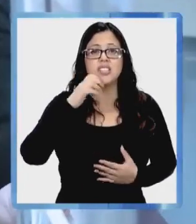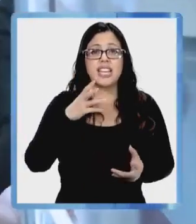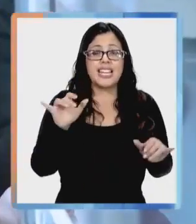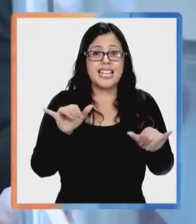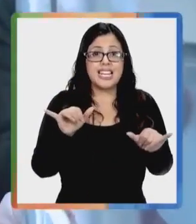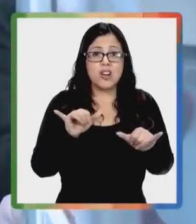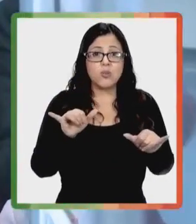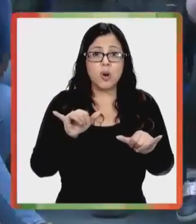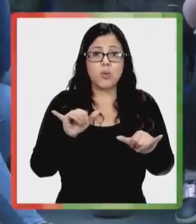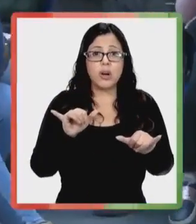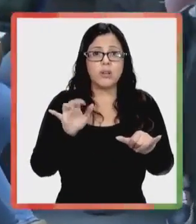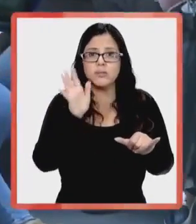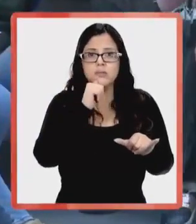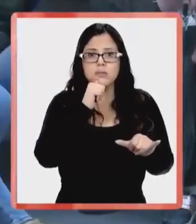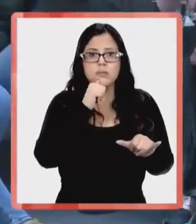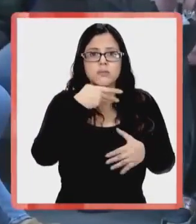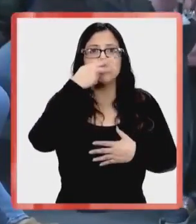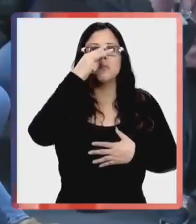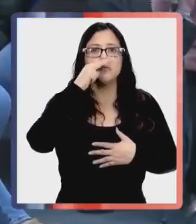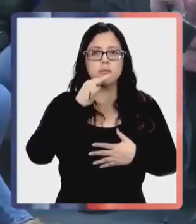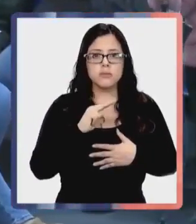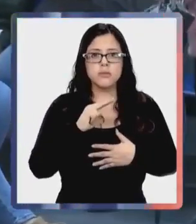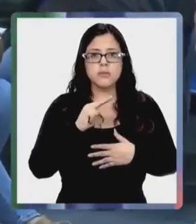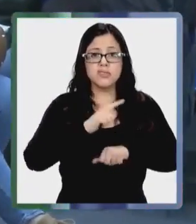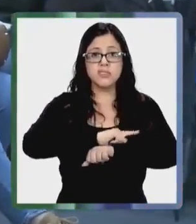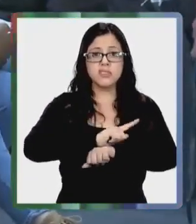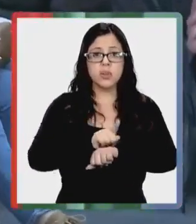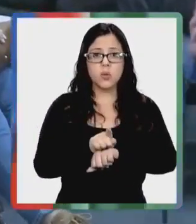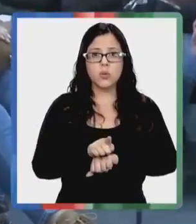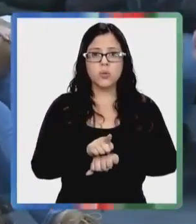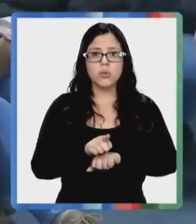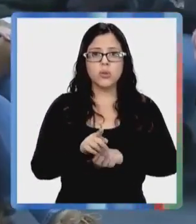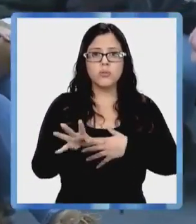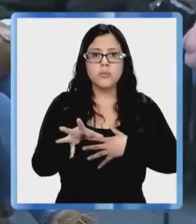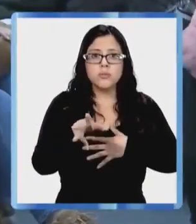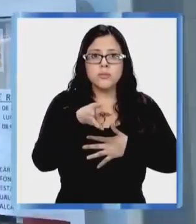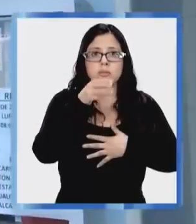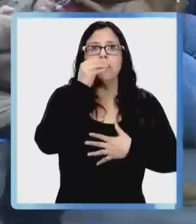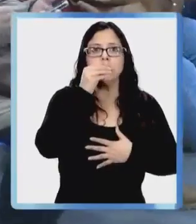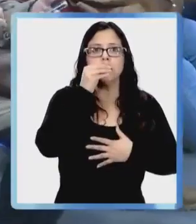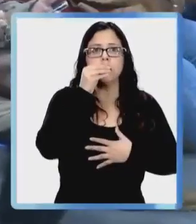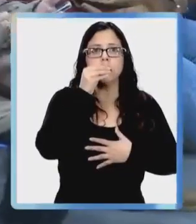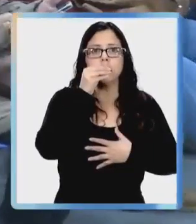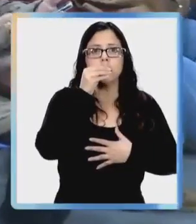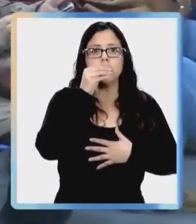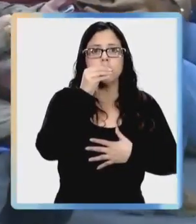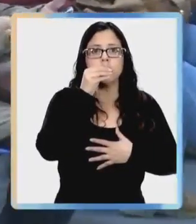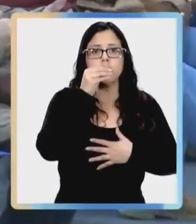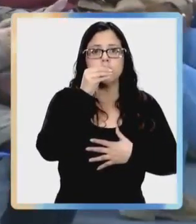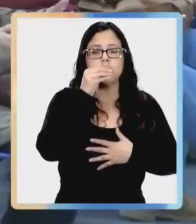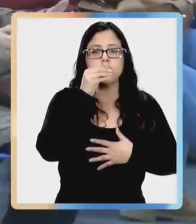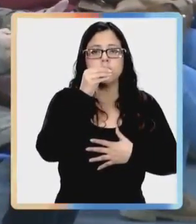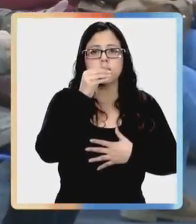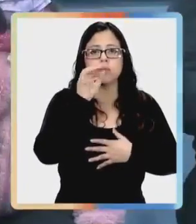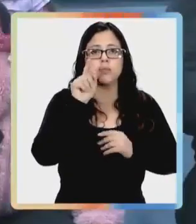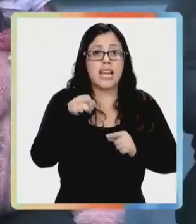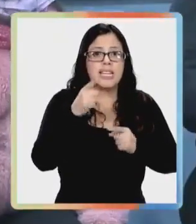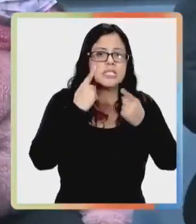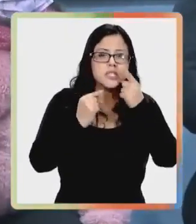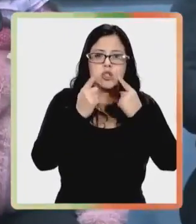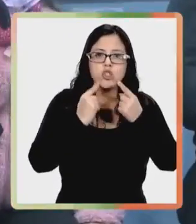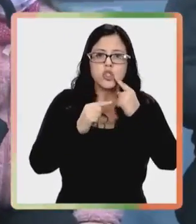las guaguas dejan de respirar un ratito, o sea, como varios segundos que como que al llorar, igual que esas apneas que hacen con el